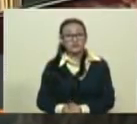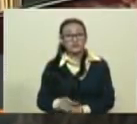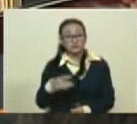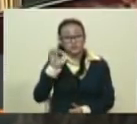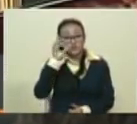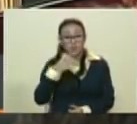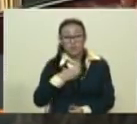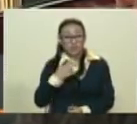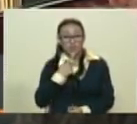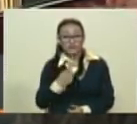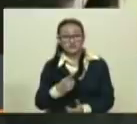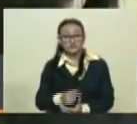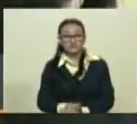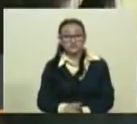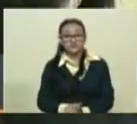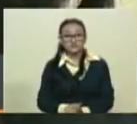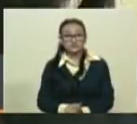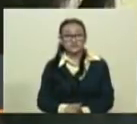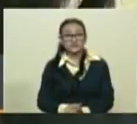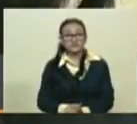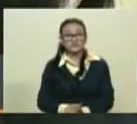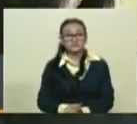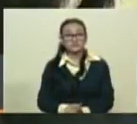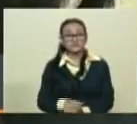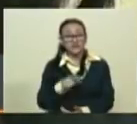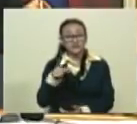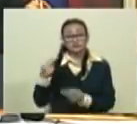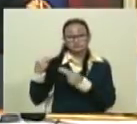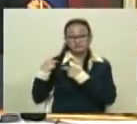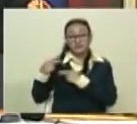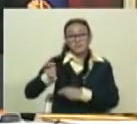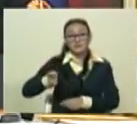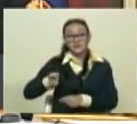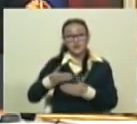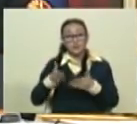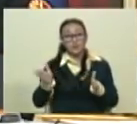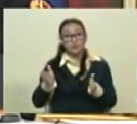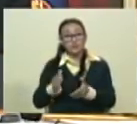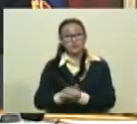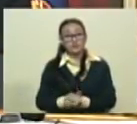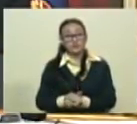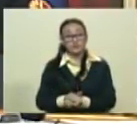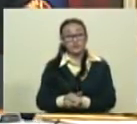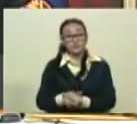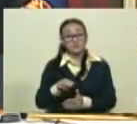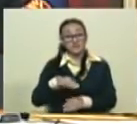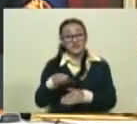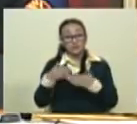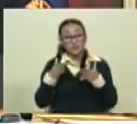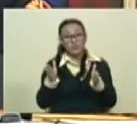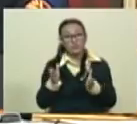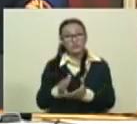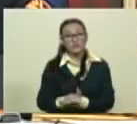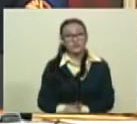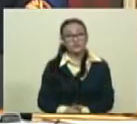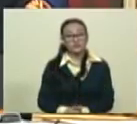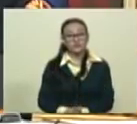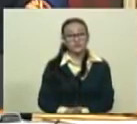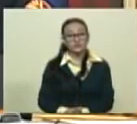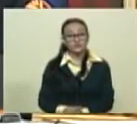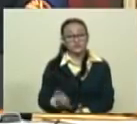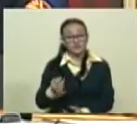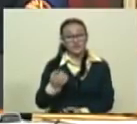puedo decir. Le toca al Ministerio Público. Pero es una cosa, yo se lo voy a decir, de